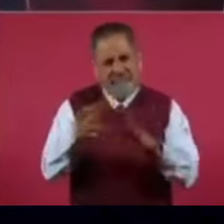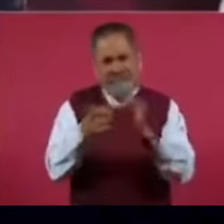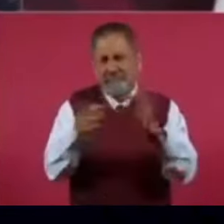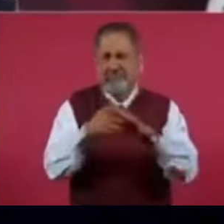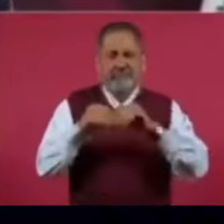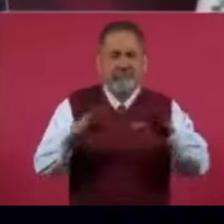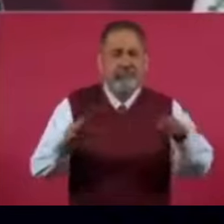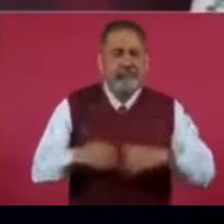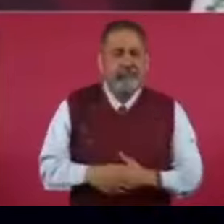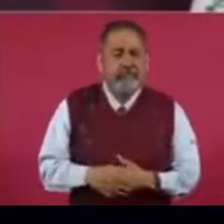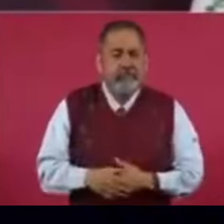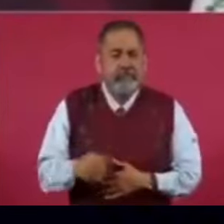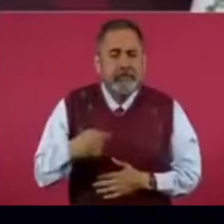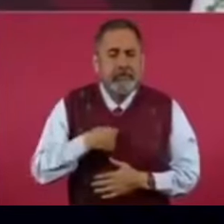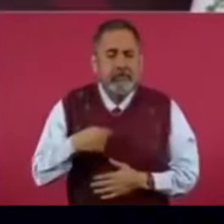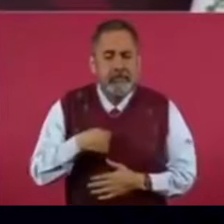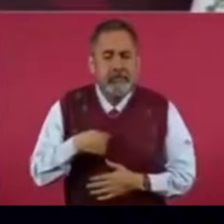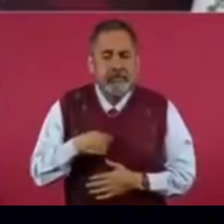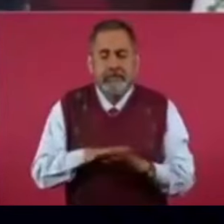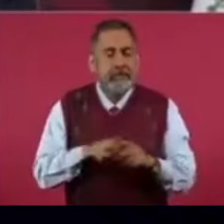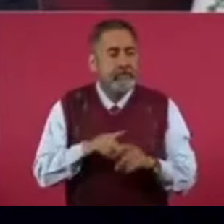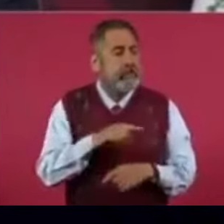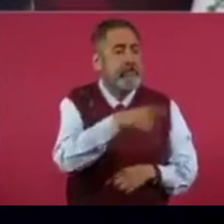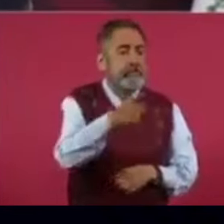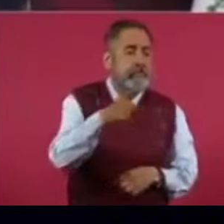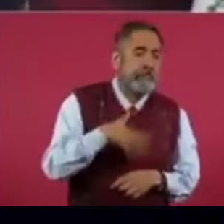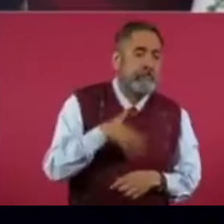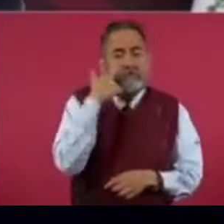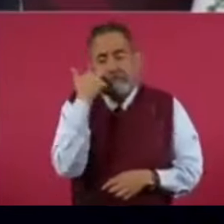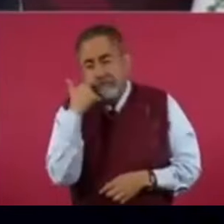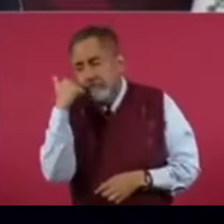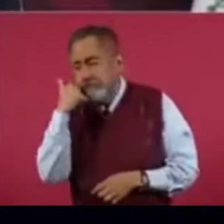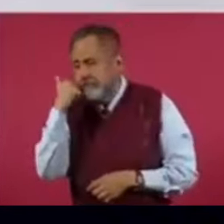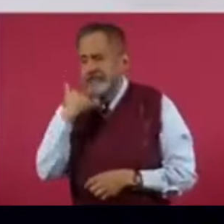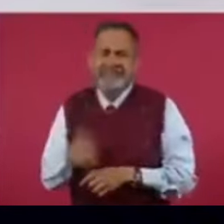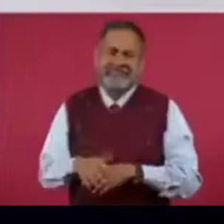y que yo ya no estaba para hacerle la barba a nadie.